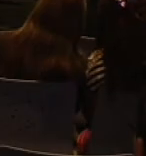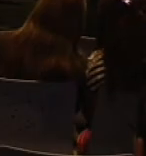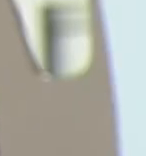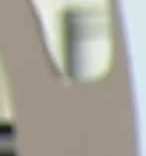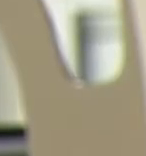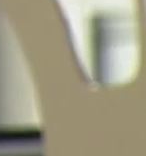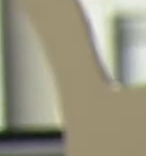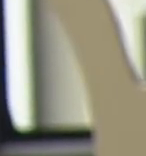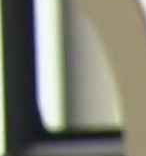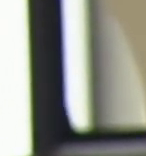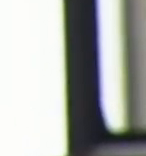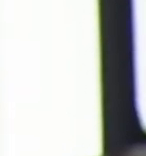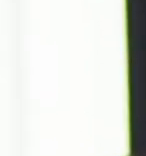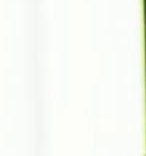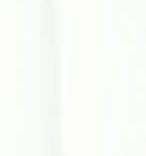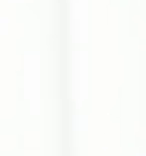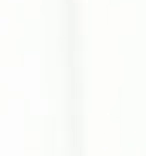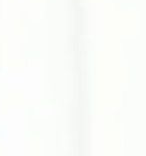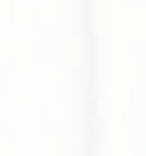ustedes dirán, pero ¿por qué Totó tiene